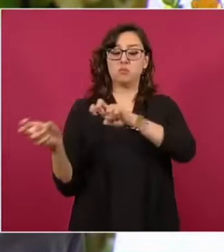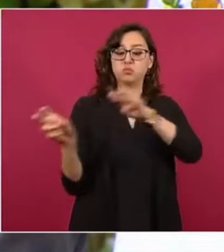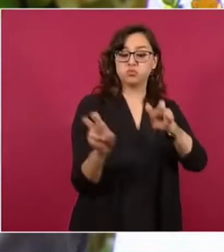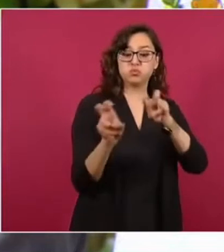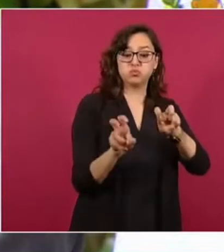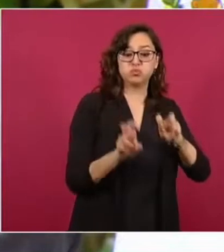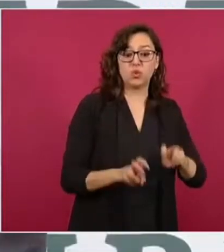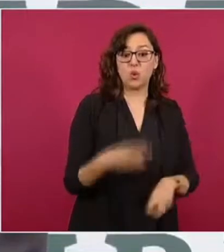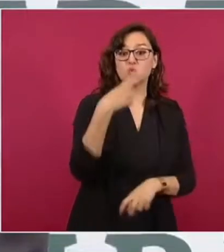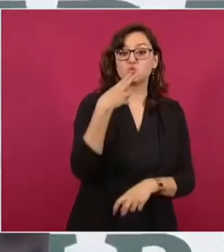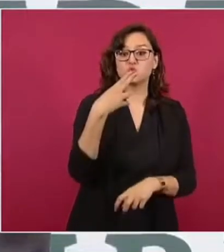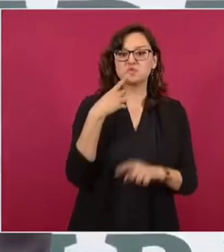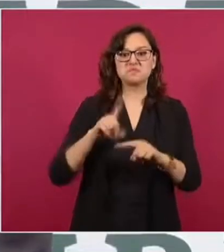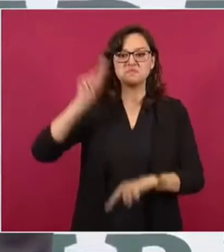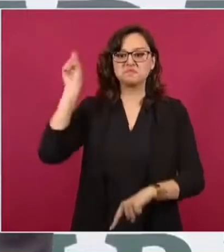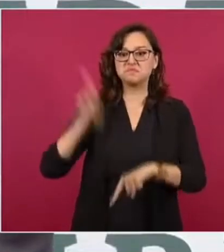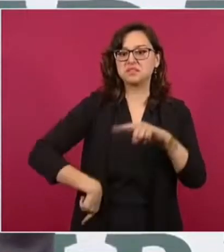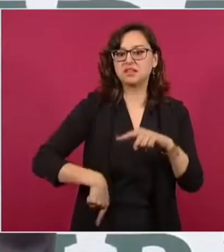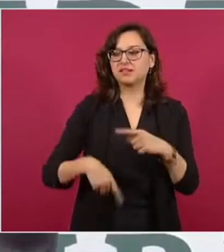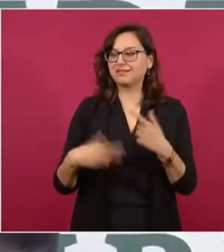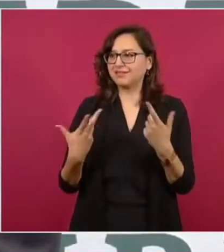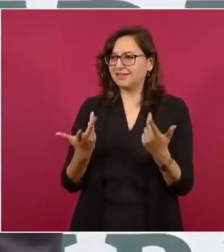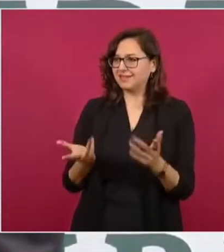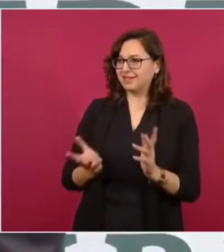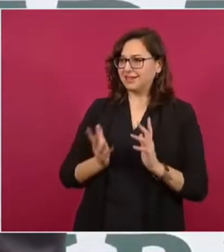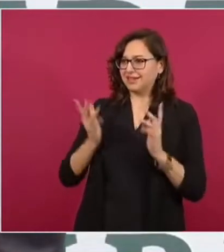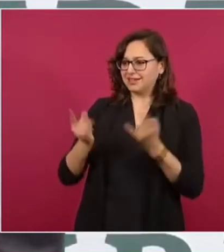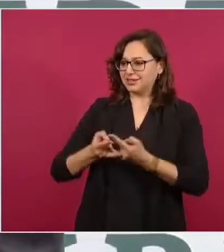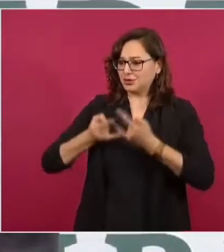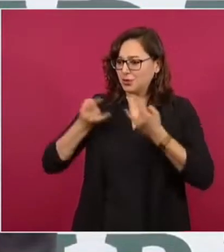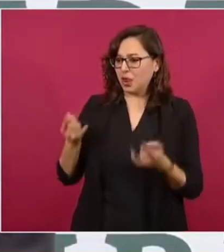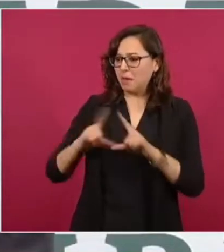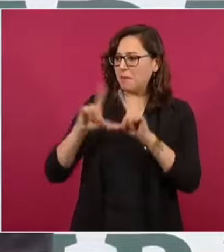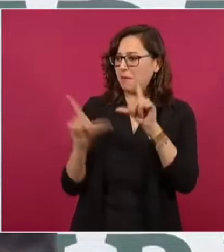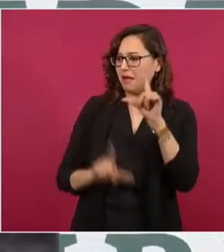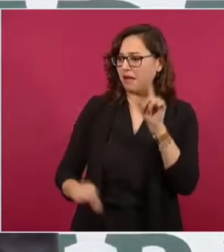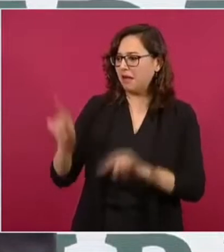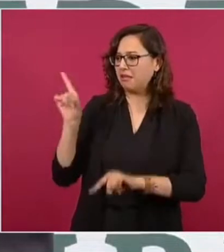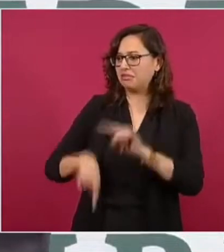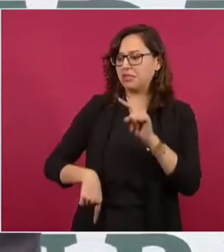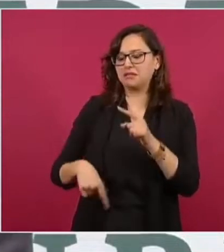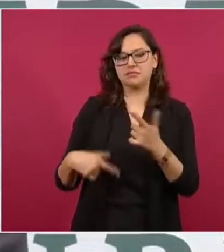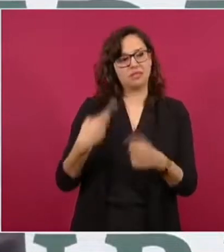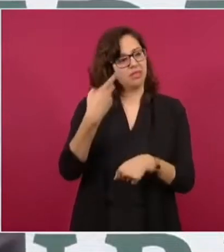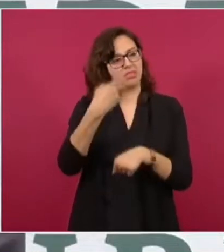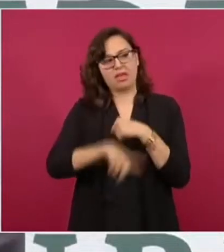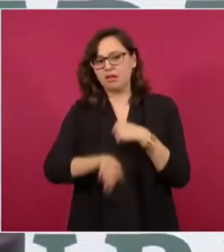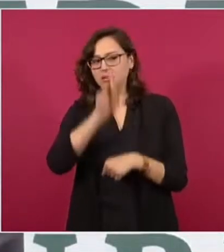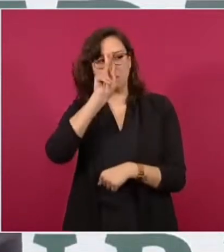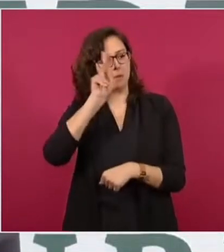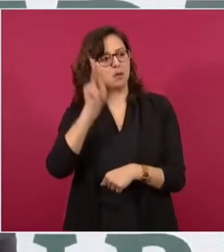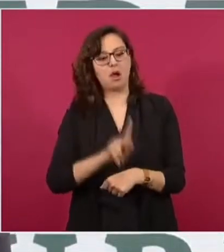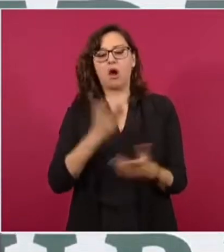formaba parte de la historia nacional. El compromiso es dejar operando a finales de